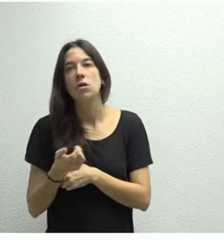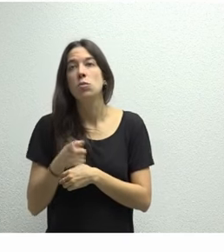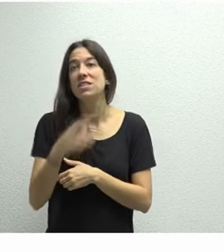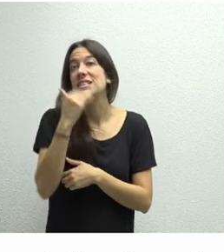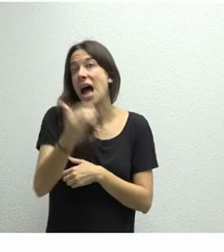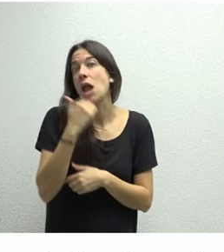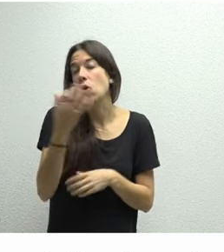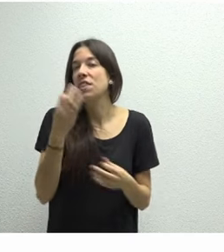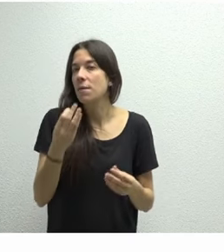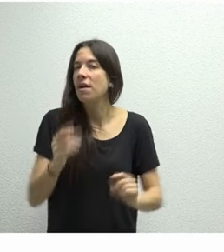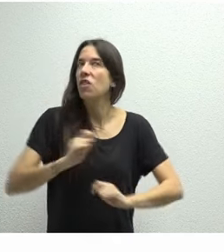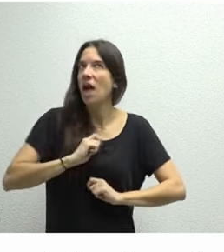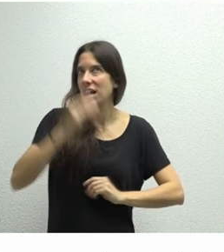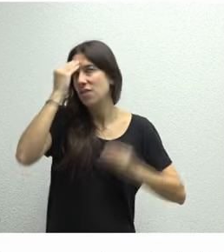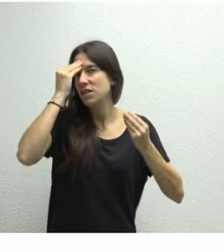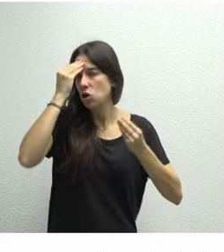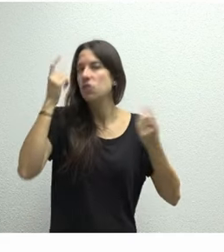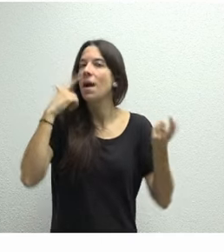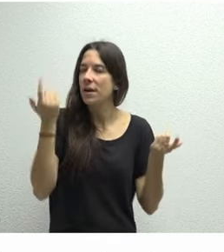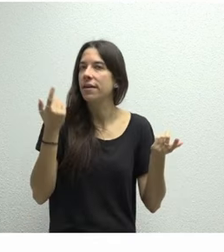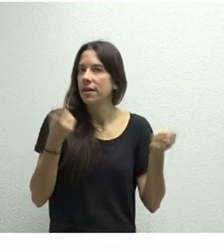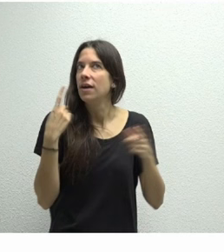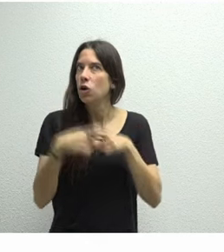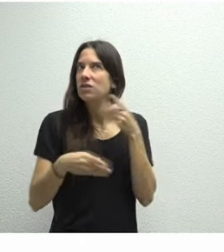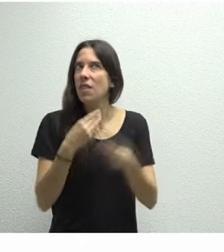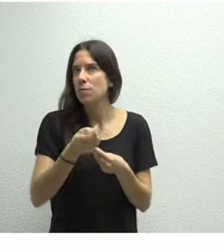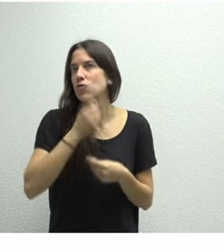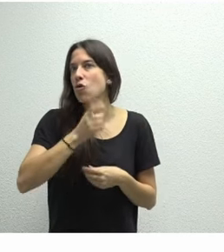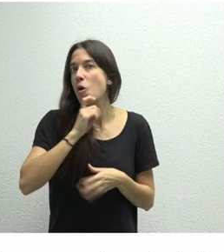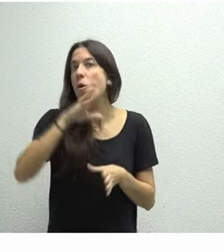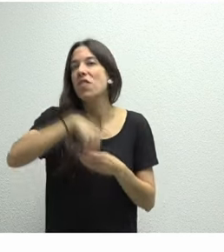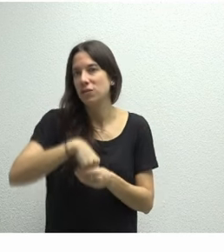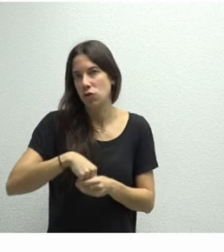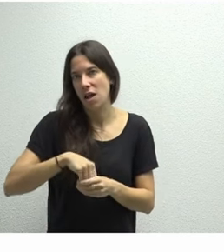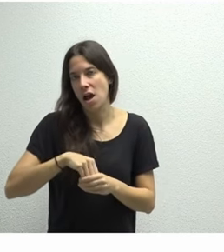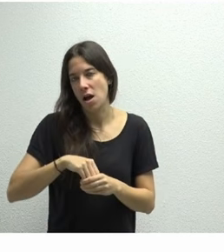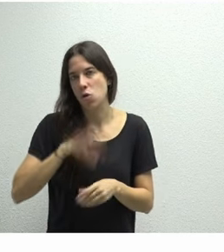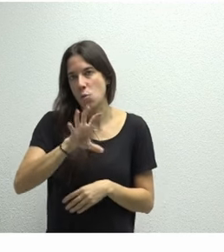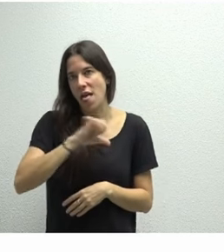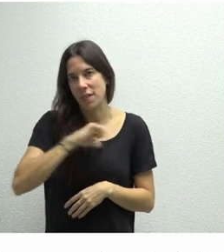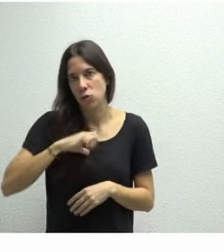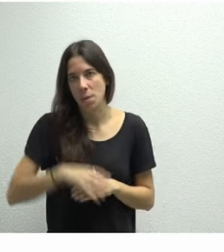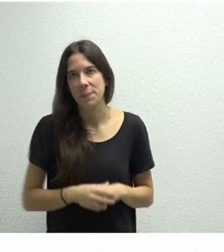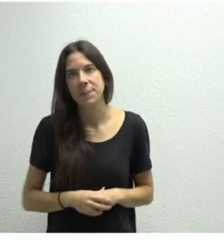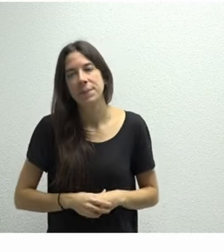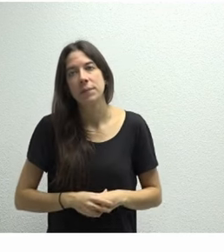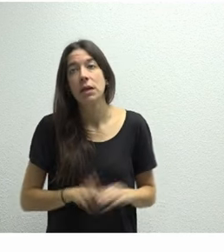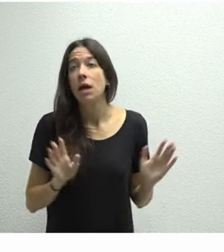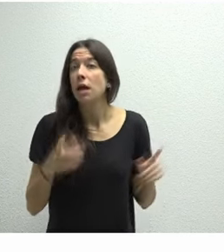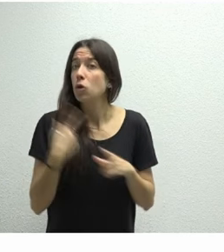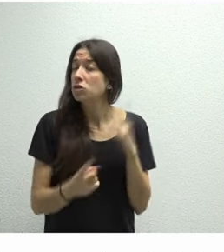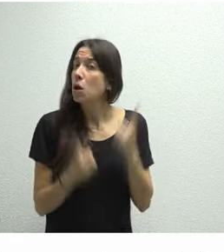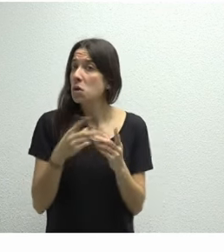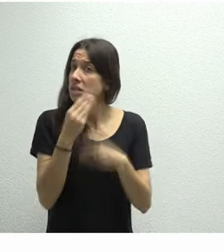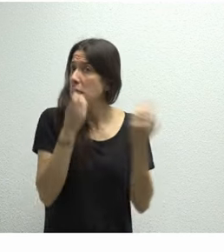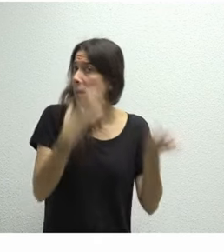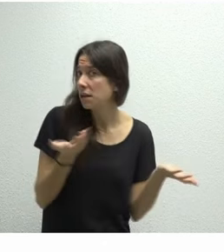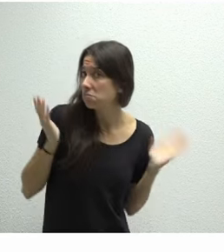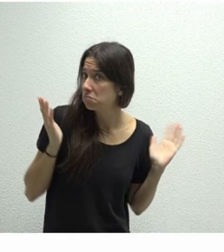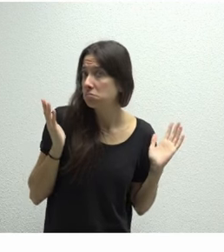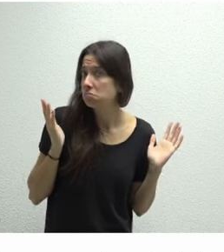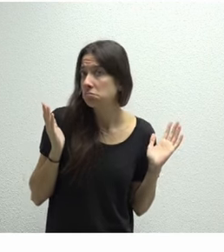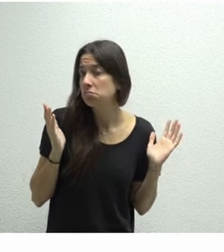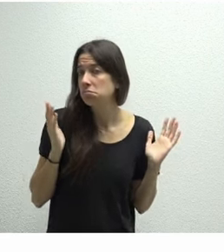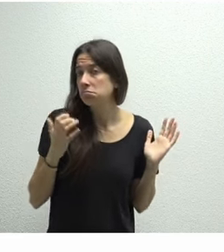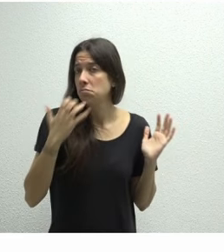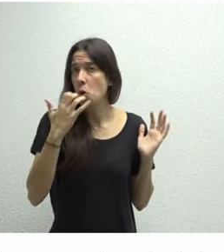hacer reflexionar de cómo hacemos las cosas en en esta comunidad No pero en fin hay cosas que se hacen bien